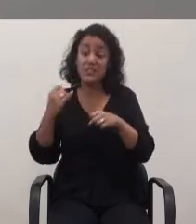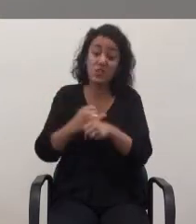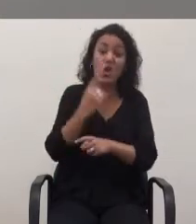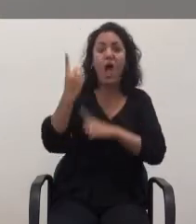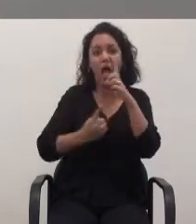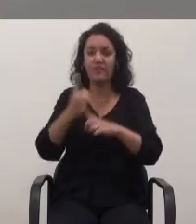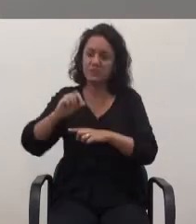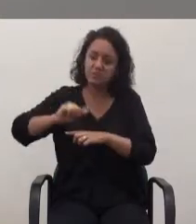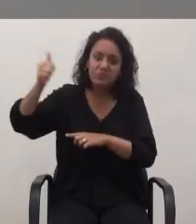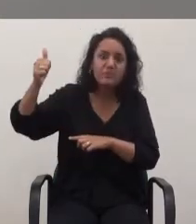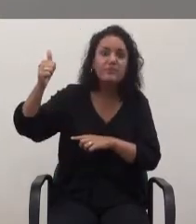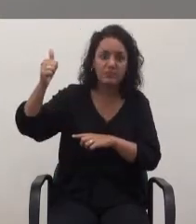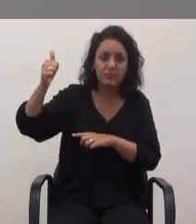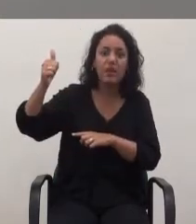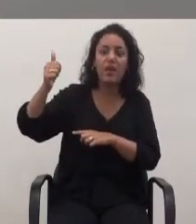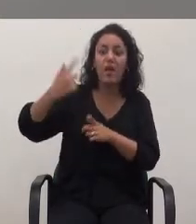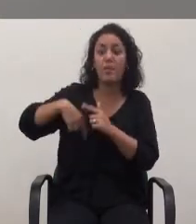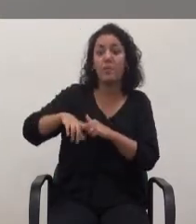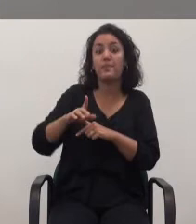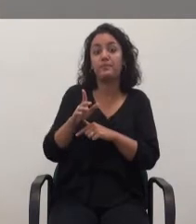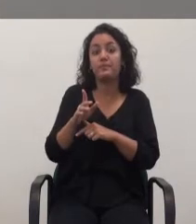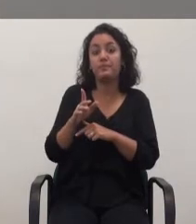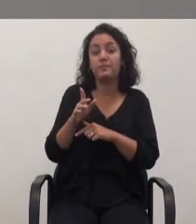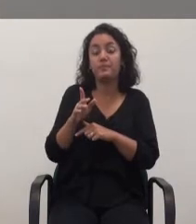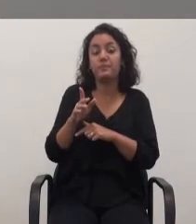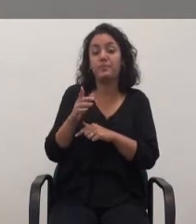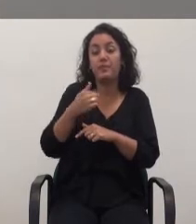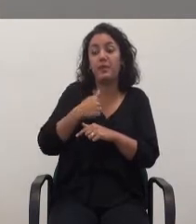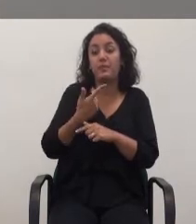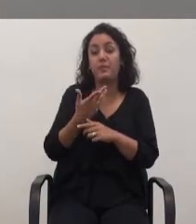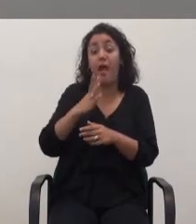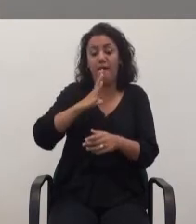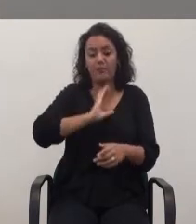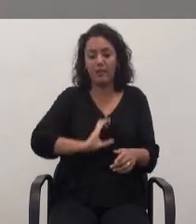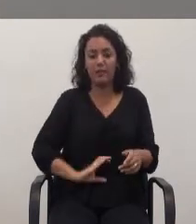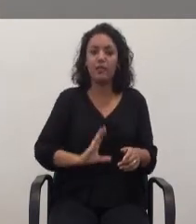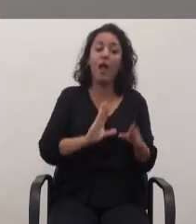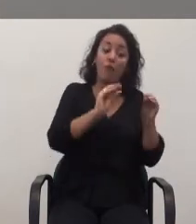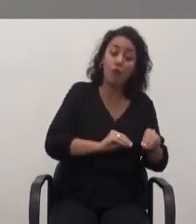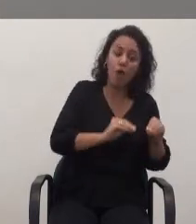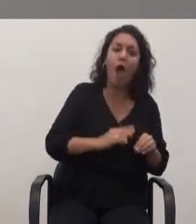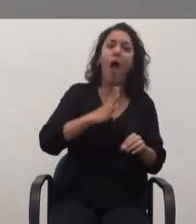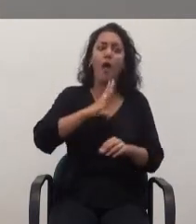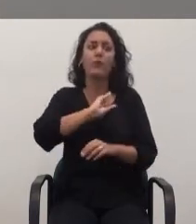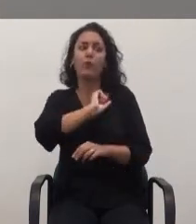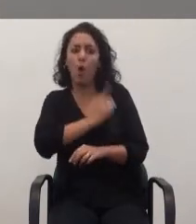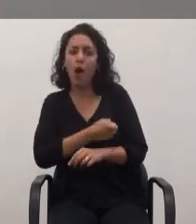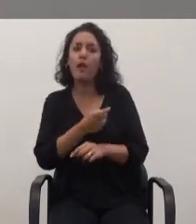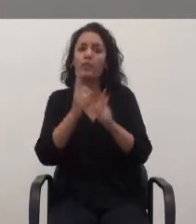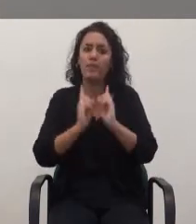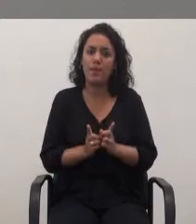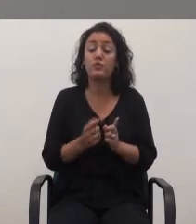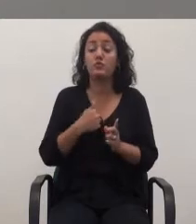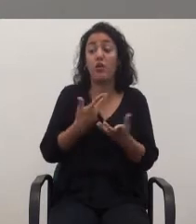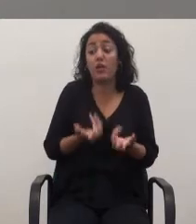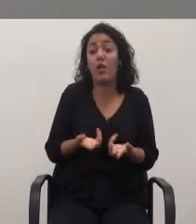bancándome mis debilidades, mi manera de ser, como mis potencialidades, que tengo de las dos, y evidentemente, bueno, pido también disculpas públicas